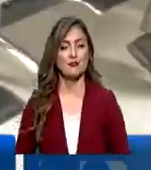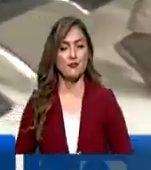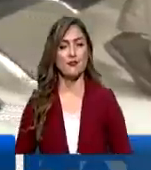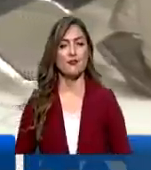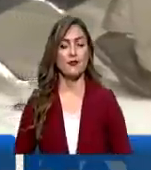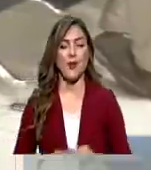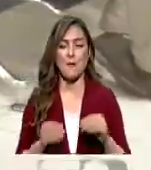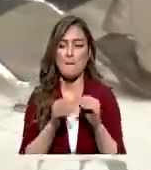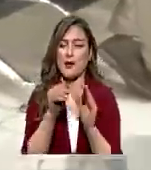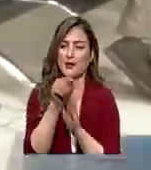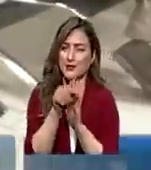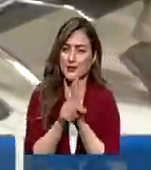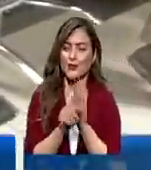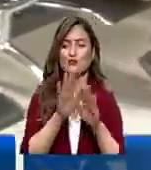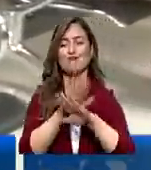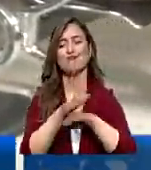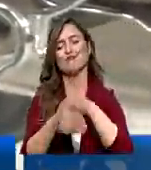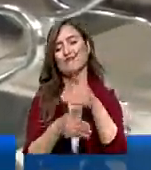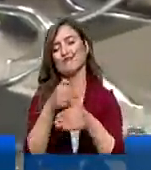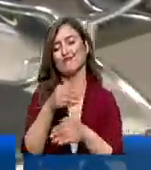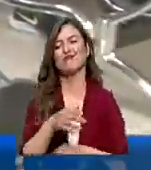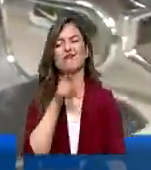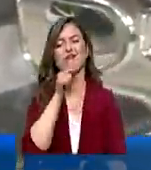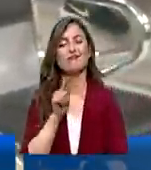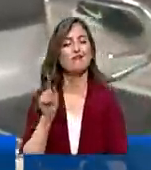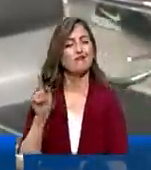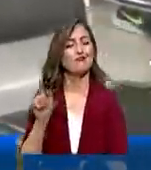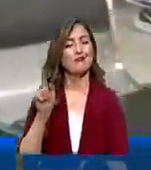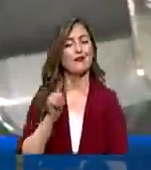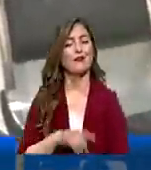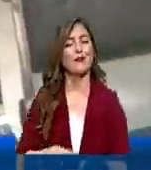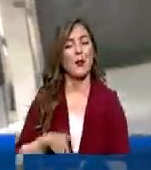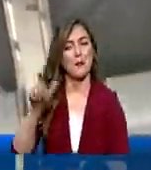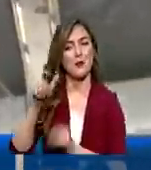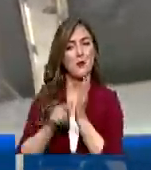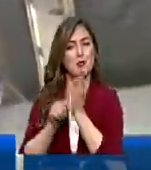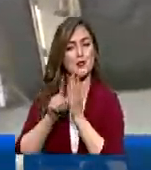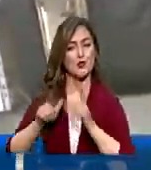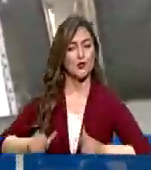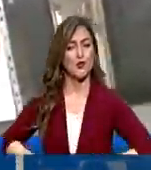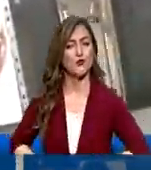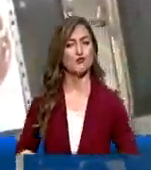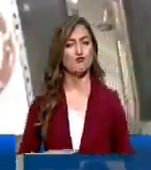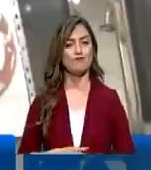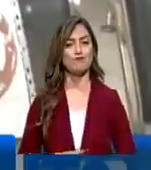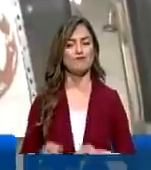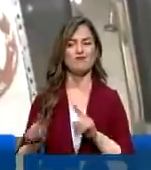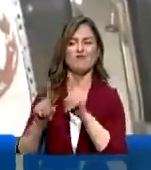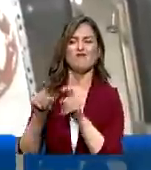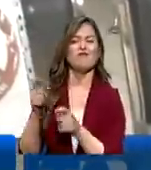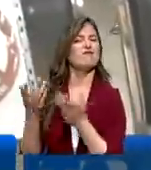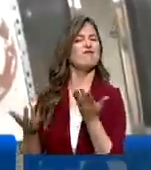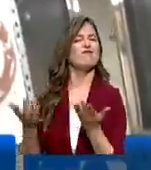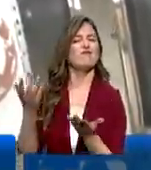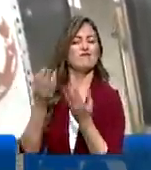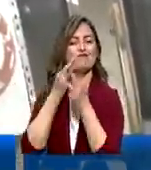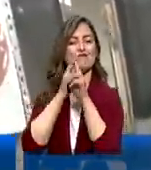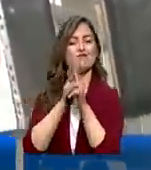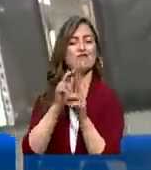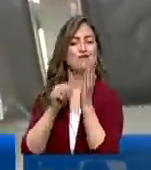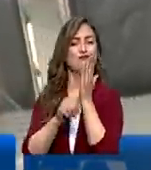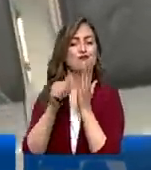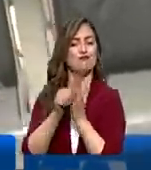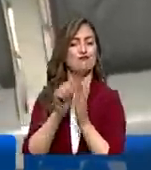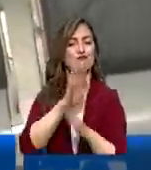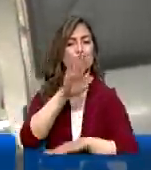Para ampliar la información sobre este proceso, estamos con Jaime Peralvo del Ministerio de Salud. Coménteme, ¿cuál es el balance que hace el